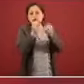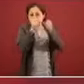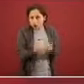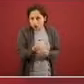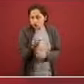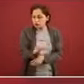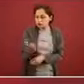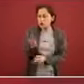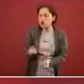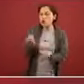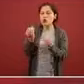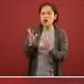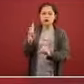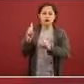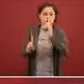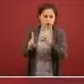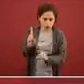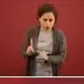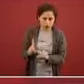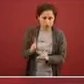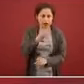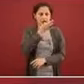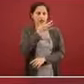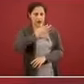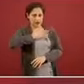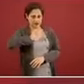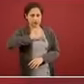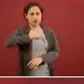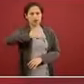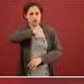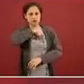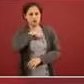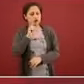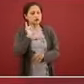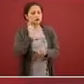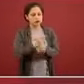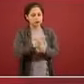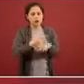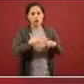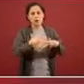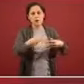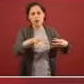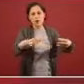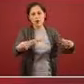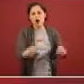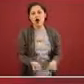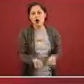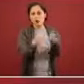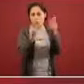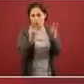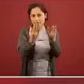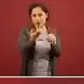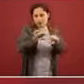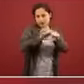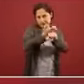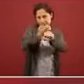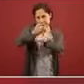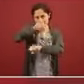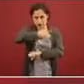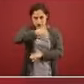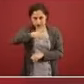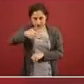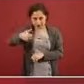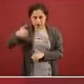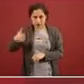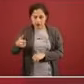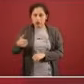mayor precisión cuál es la intensidad de la transmisión de COVID en cada una de las entidades federativas. En la medida en que hay una transmisión